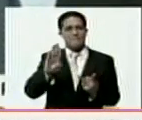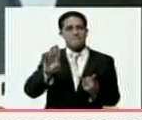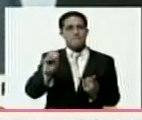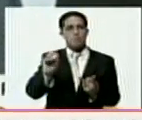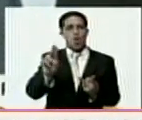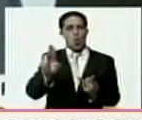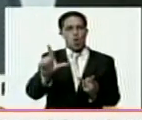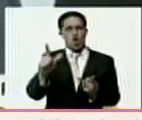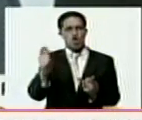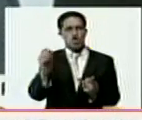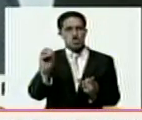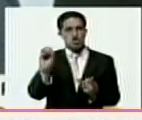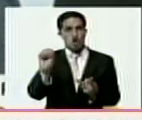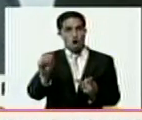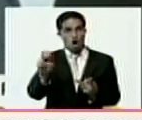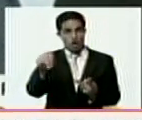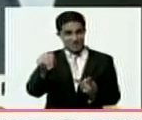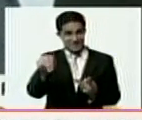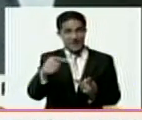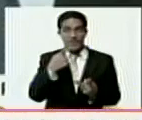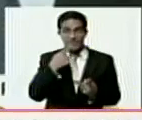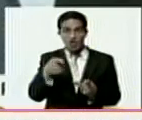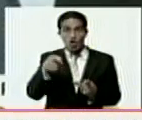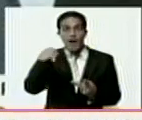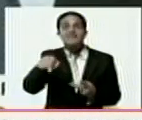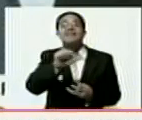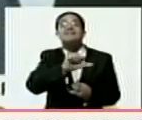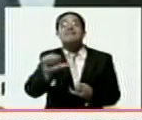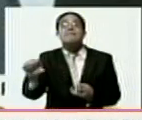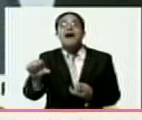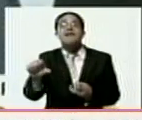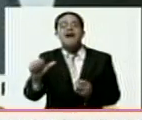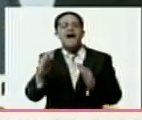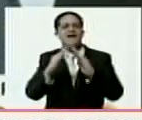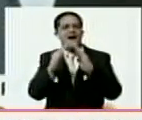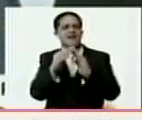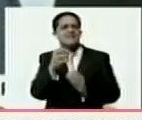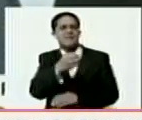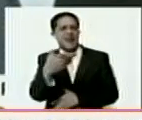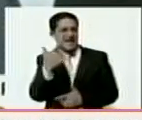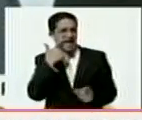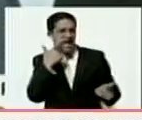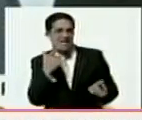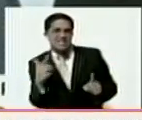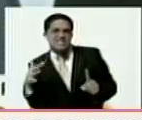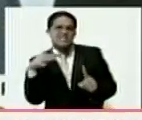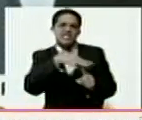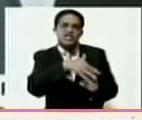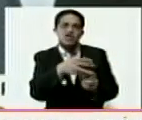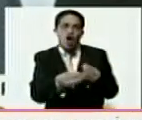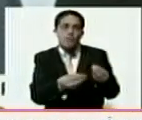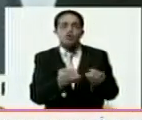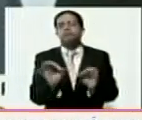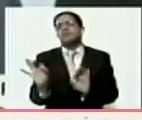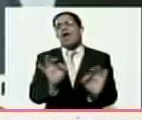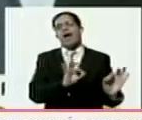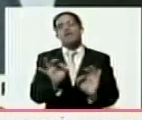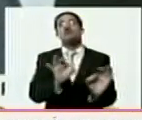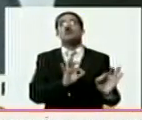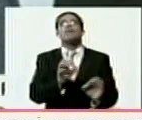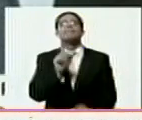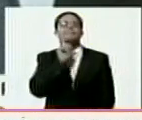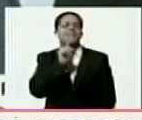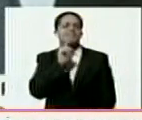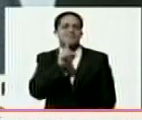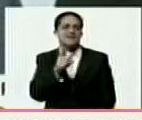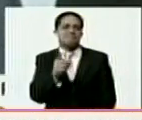Seguridad Nacional, dijo esta semana que la estrategia de la Casa Blanca hacia Venezuela era puro teatro y que no había nada concreto para lograr una